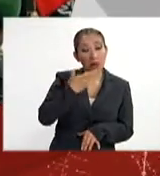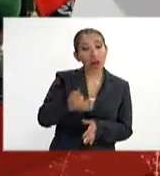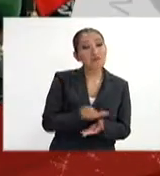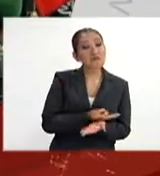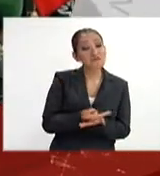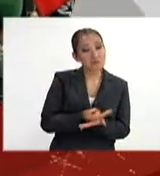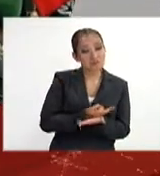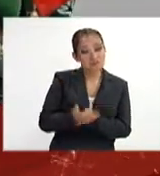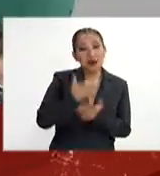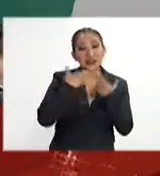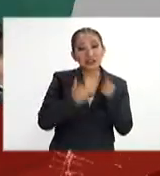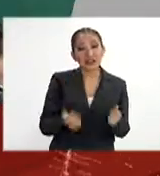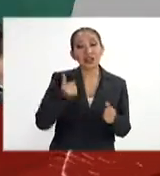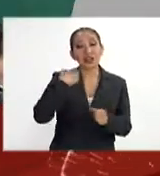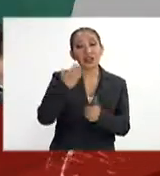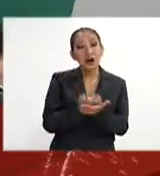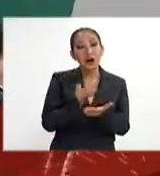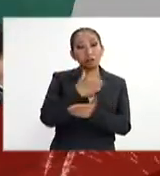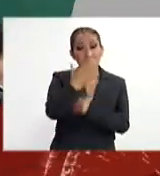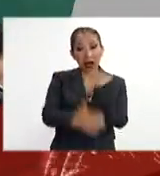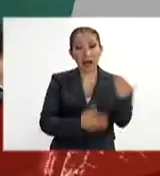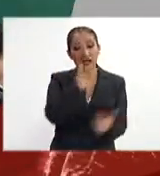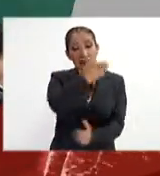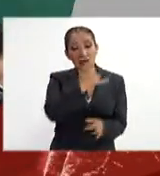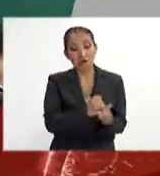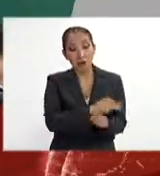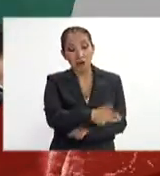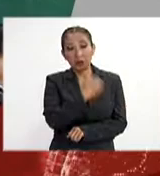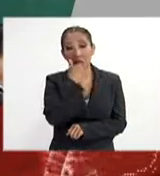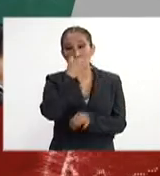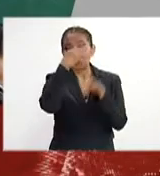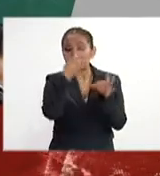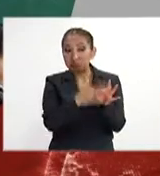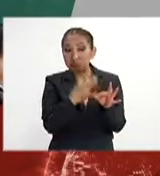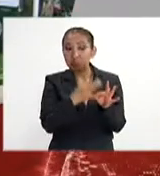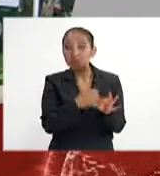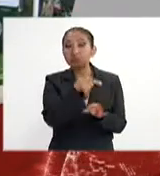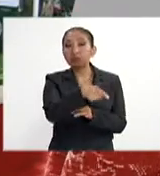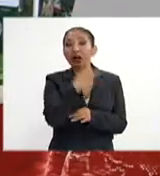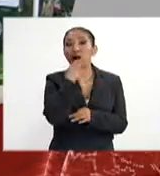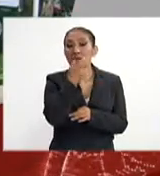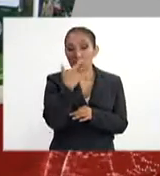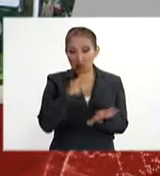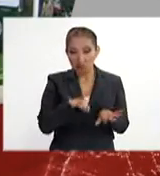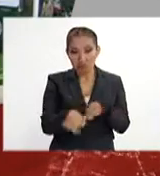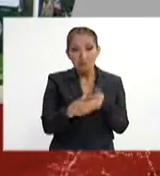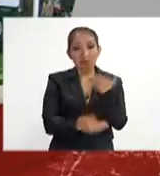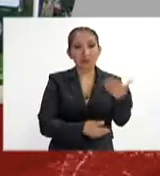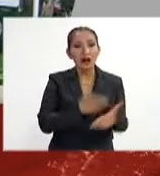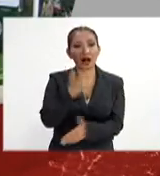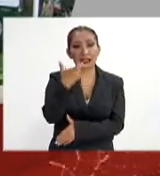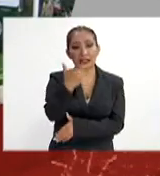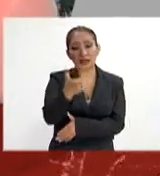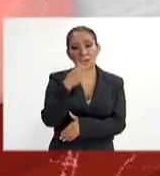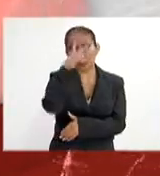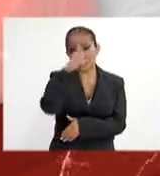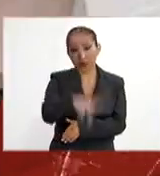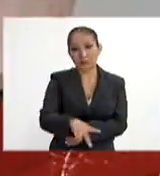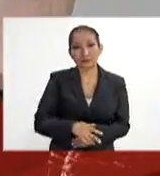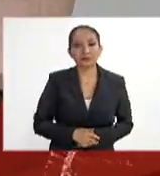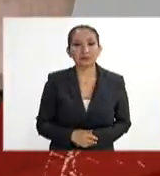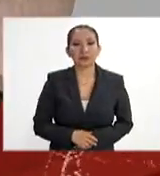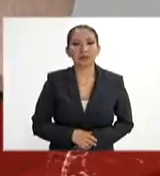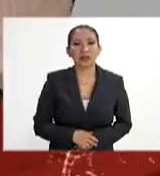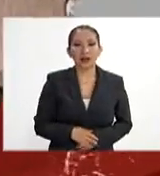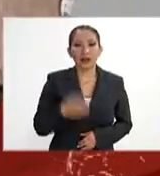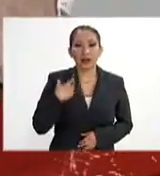y el avance de la economía. Estos son buenos datos, buenas cifras, que hablan del desempeño de nuestra economía.